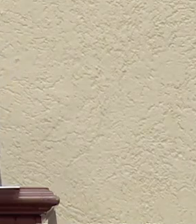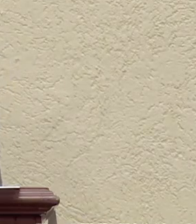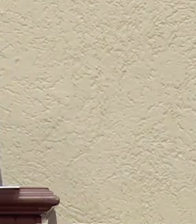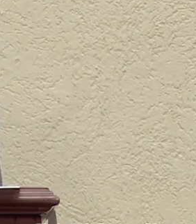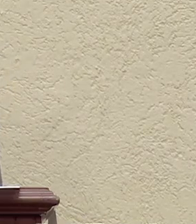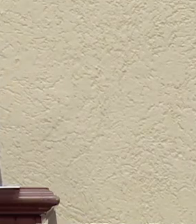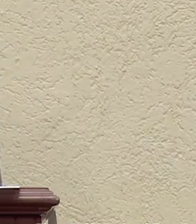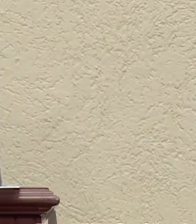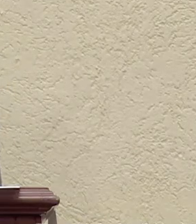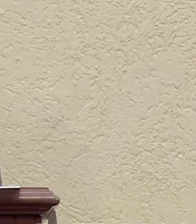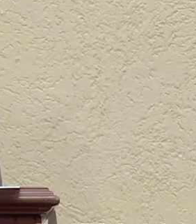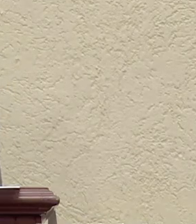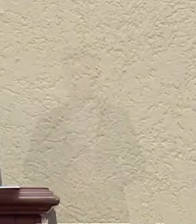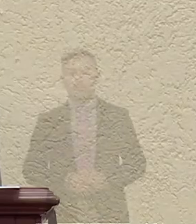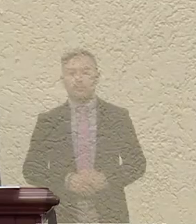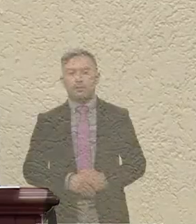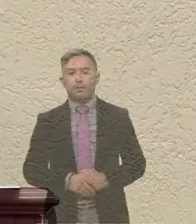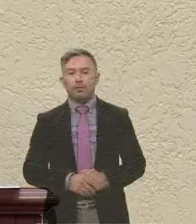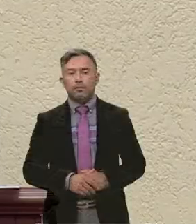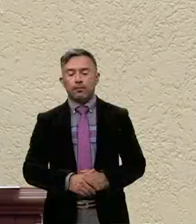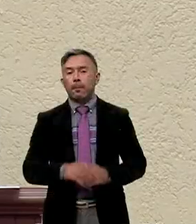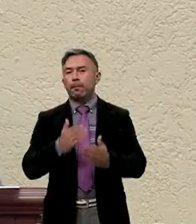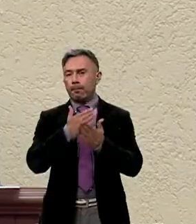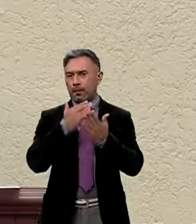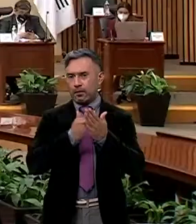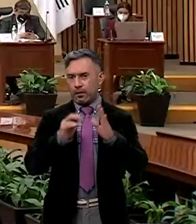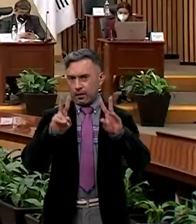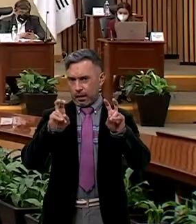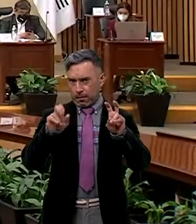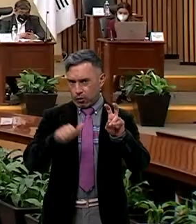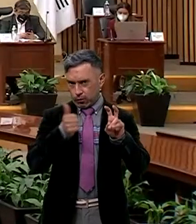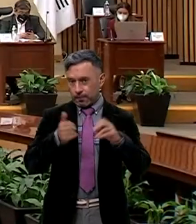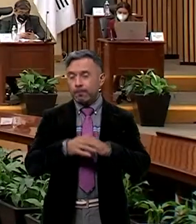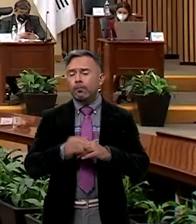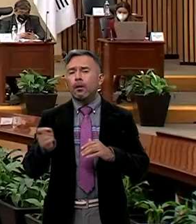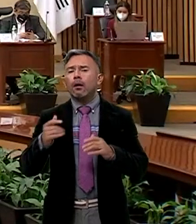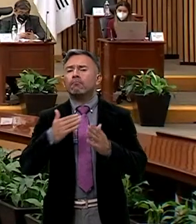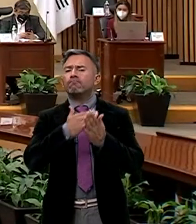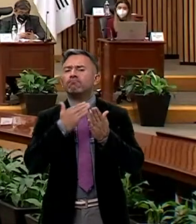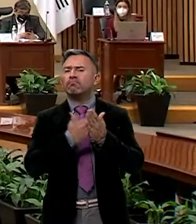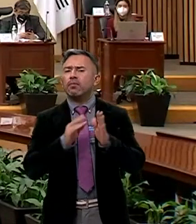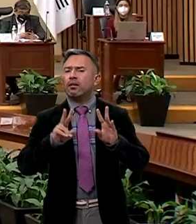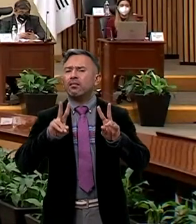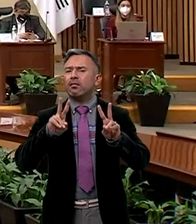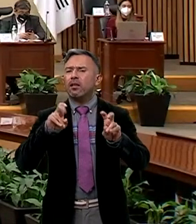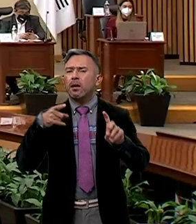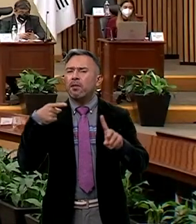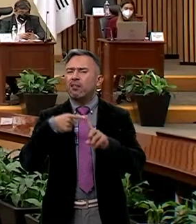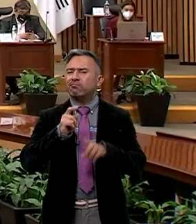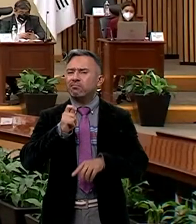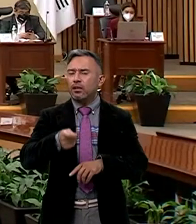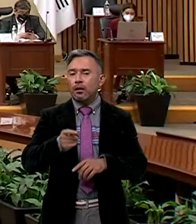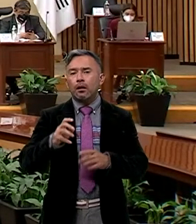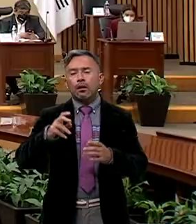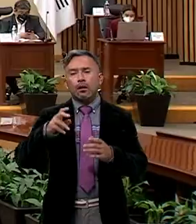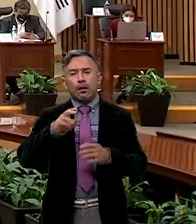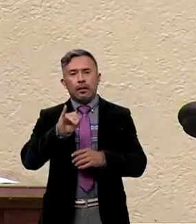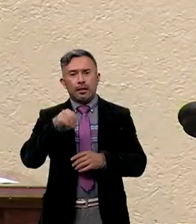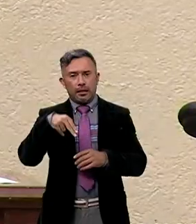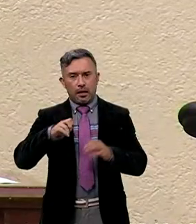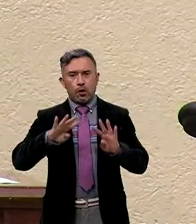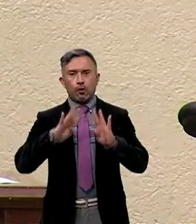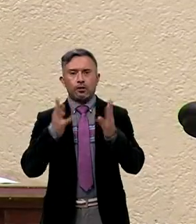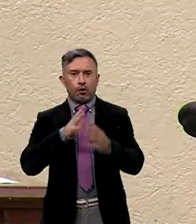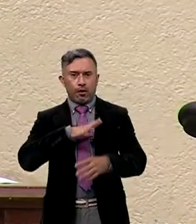que continúe con el siguiente asunto el orden del día el siguiente asunto es el relativo al proyecto de acuerdo al control general